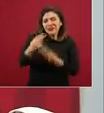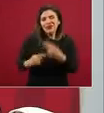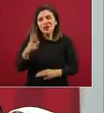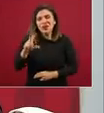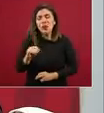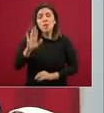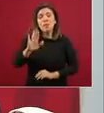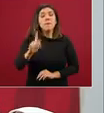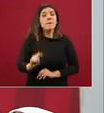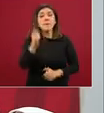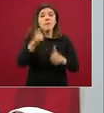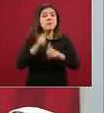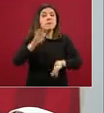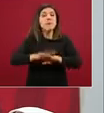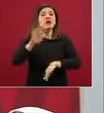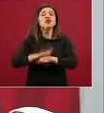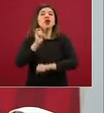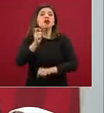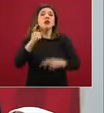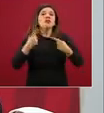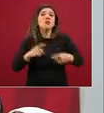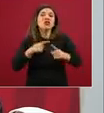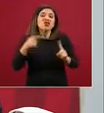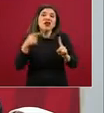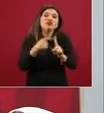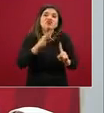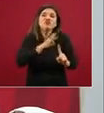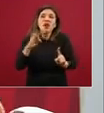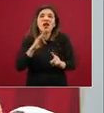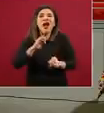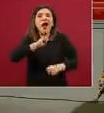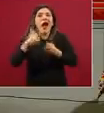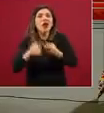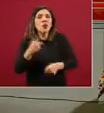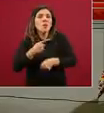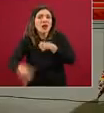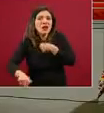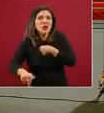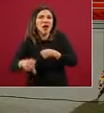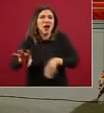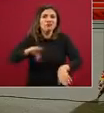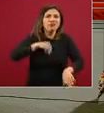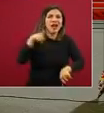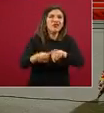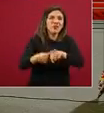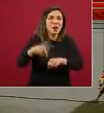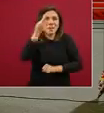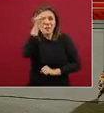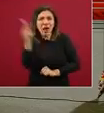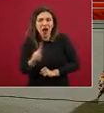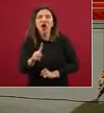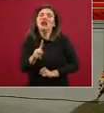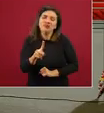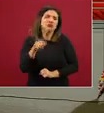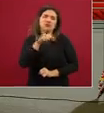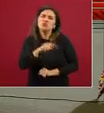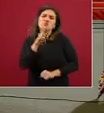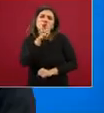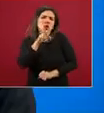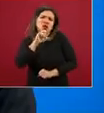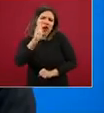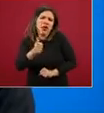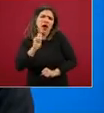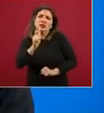pero principalmente por ser una persona que tiene algún tipo de riesgo, pues no tendrá ningún problema.